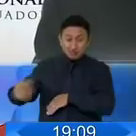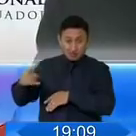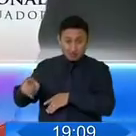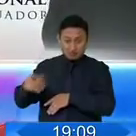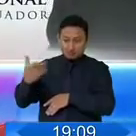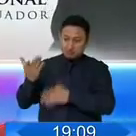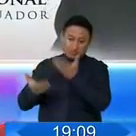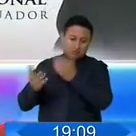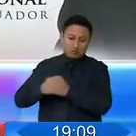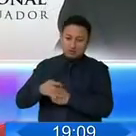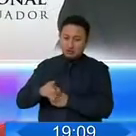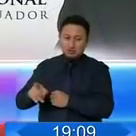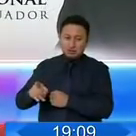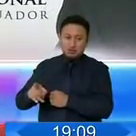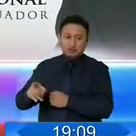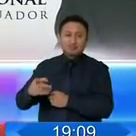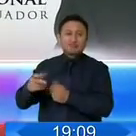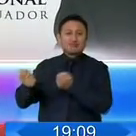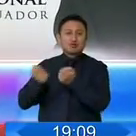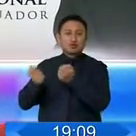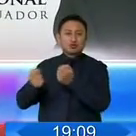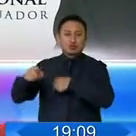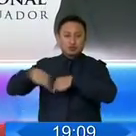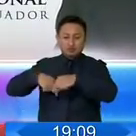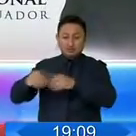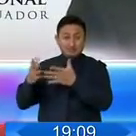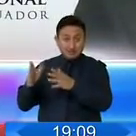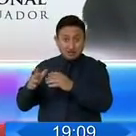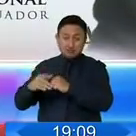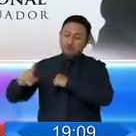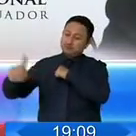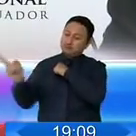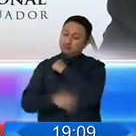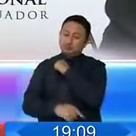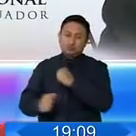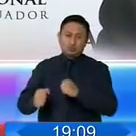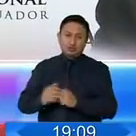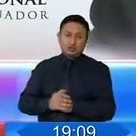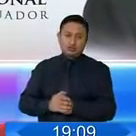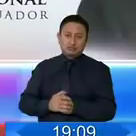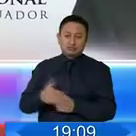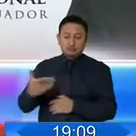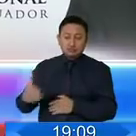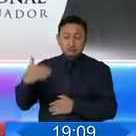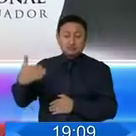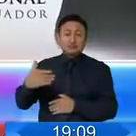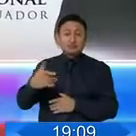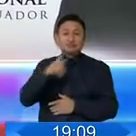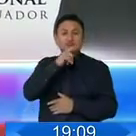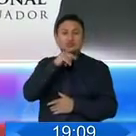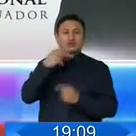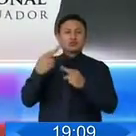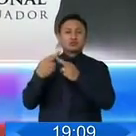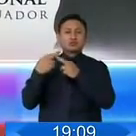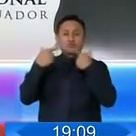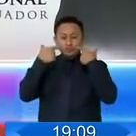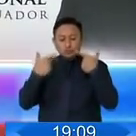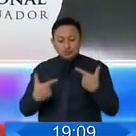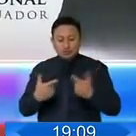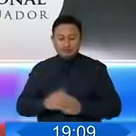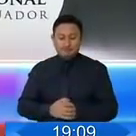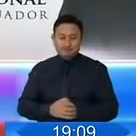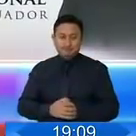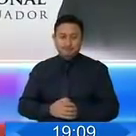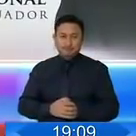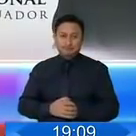ejecutar el control en las vías públicas y quien hace el seguimiento a las mismas. Para